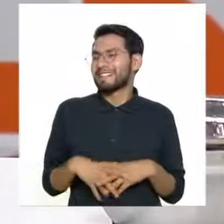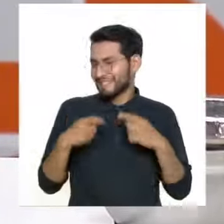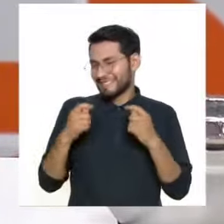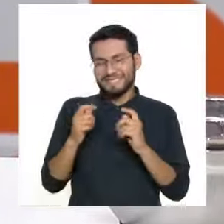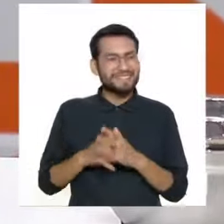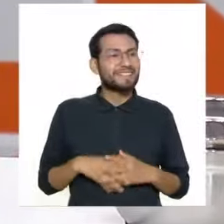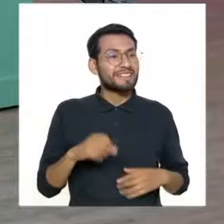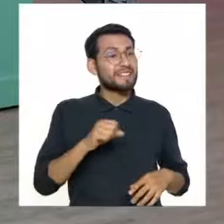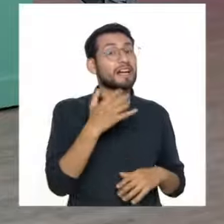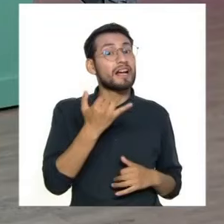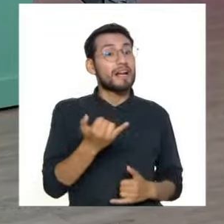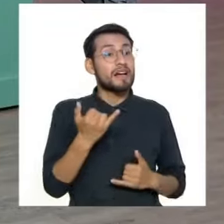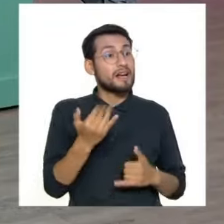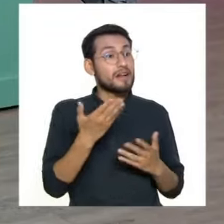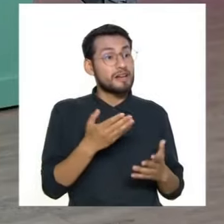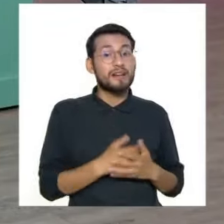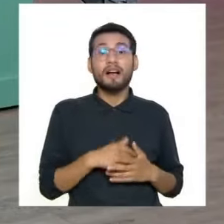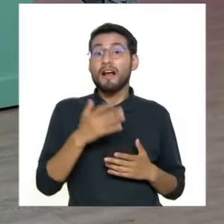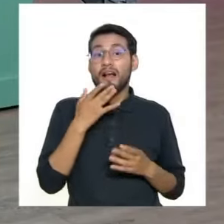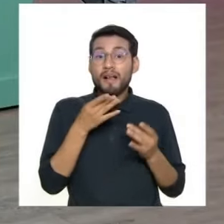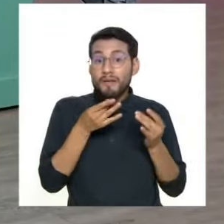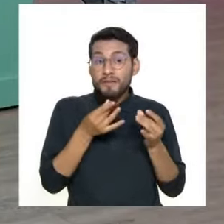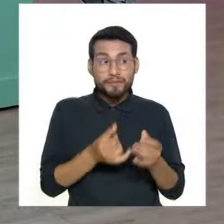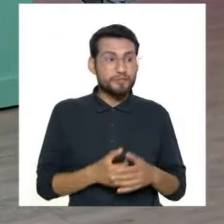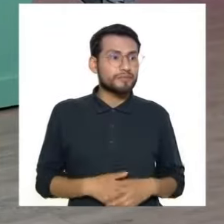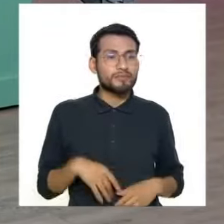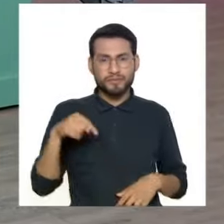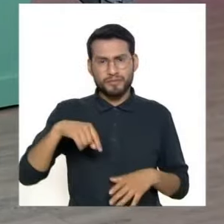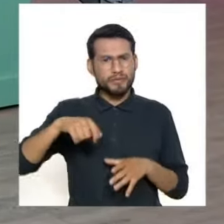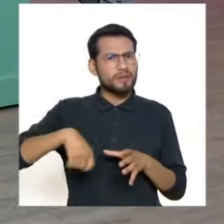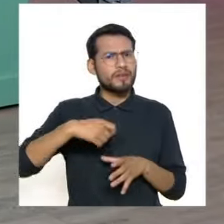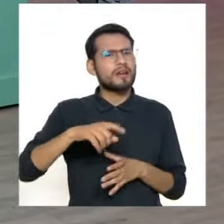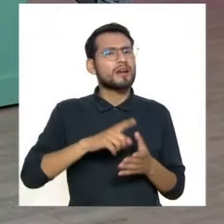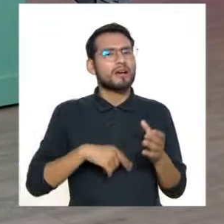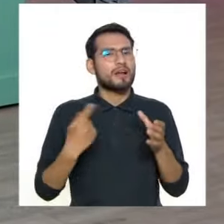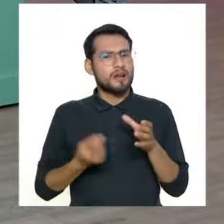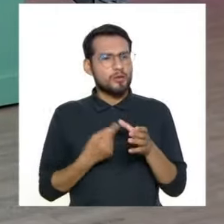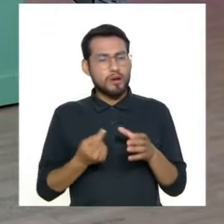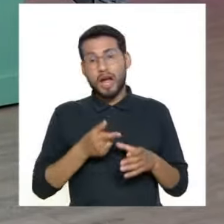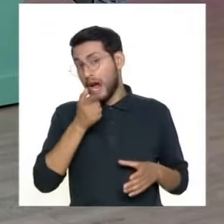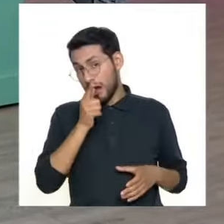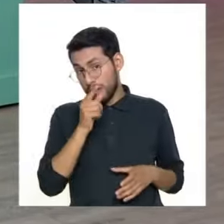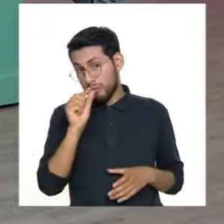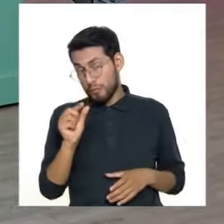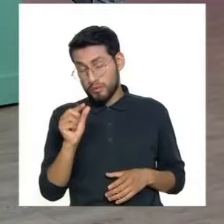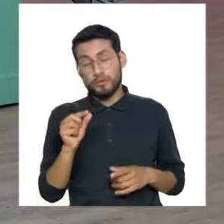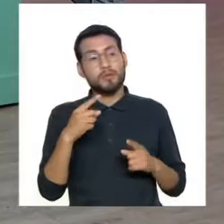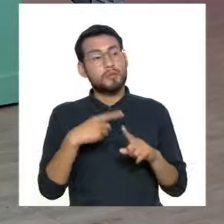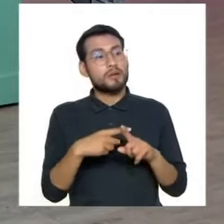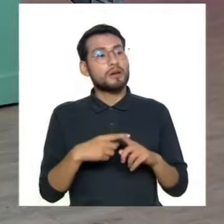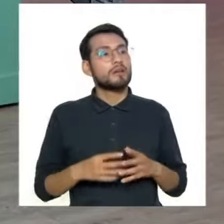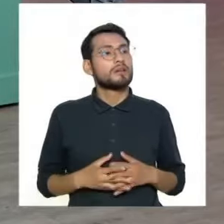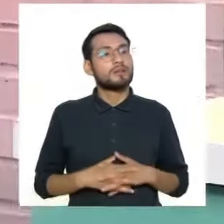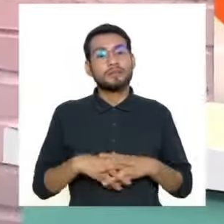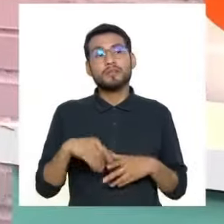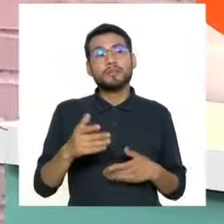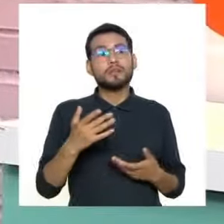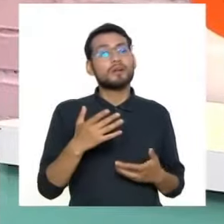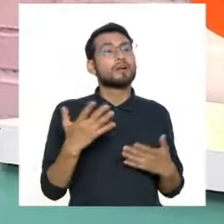Así que mientras mientras matamos bien el aderezo este aderezo luego se va a licuar con un poco de agua y en ese